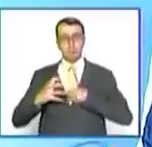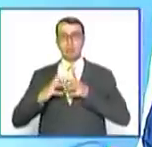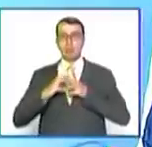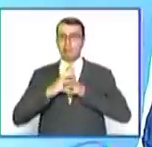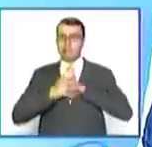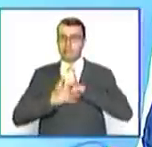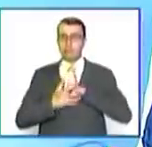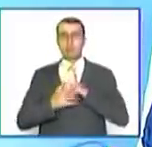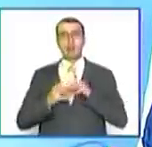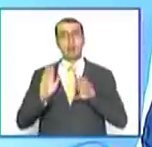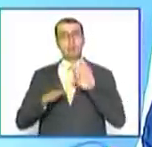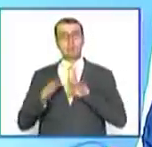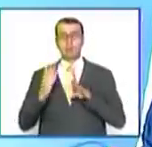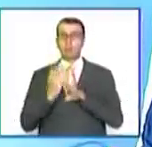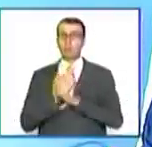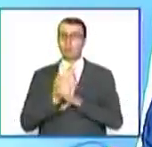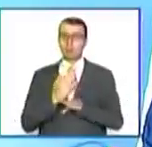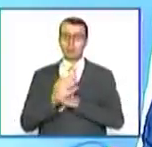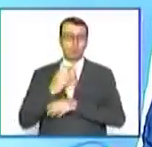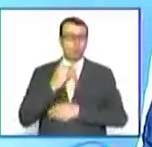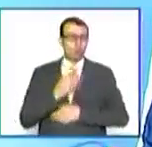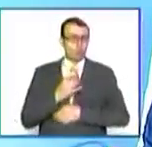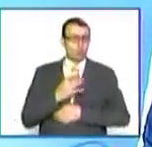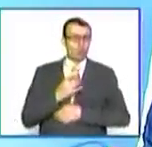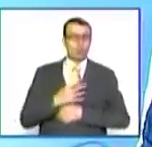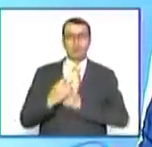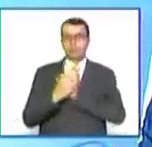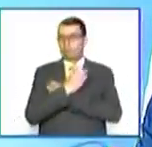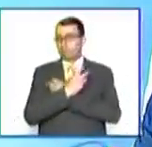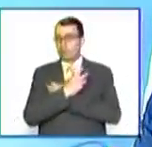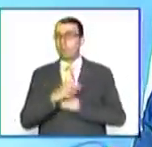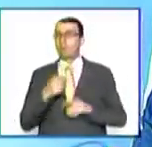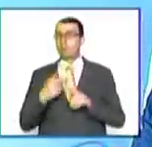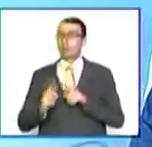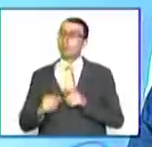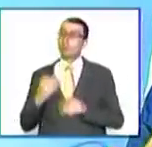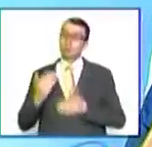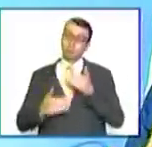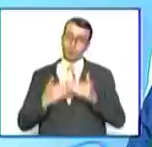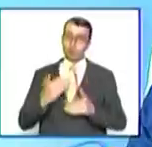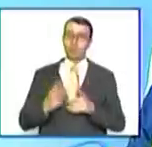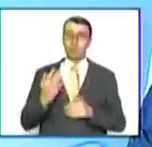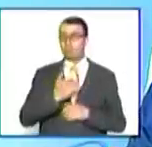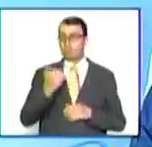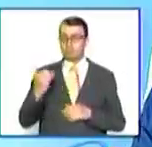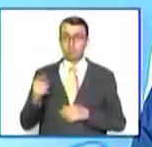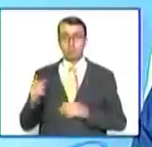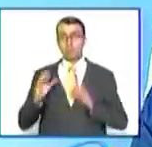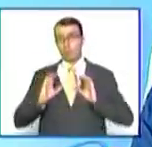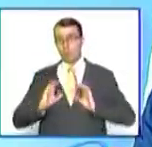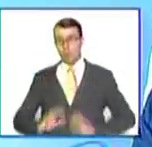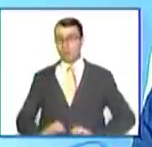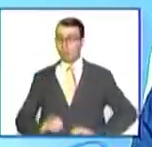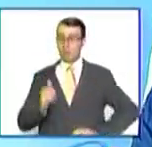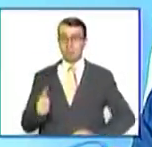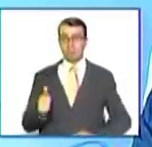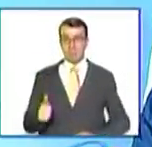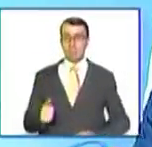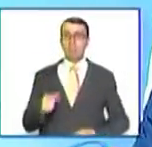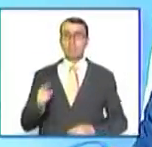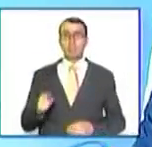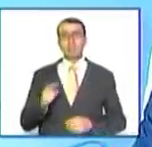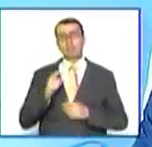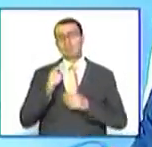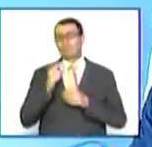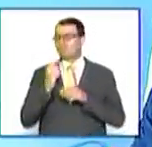procesos degenerativos, de dolores osteoarticulares, de procesos donde el cuerpo se va degenerando, tenemos